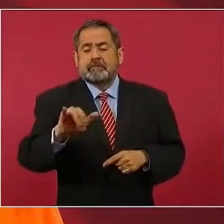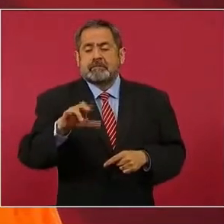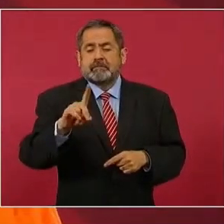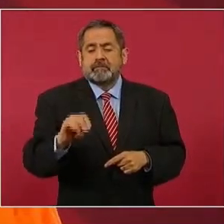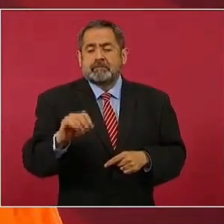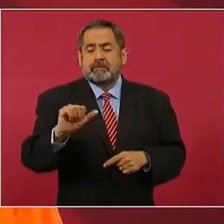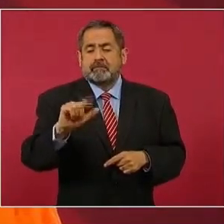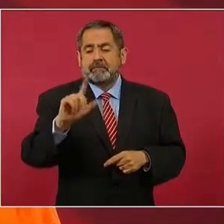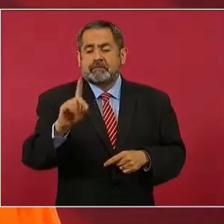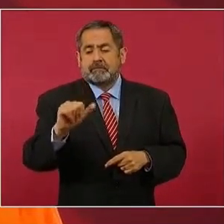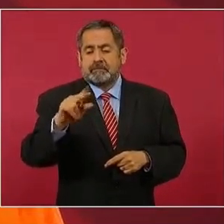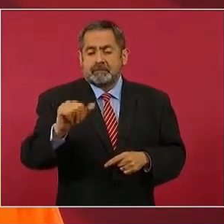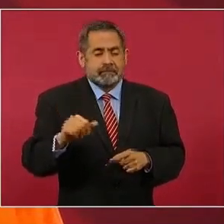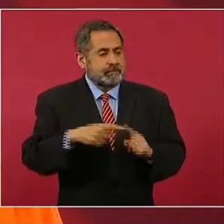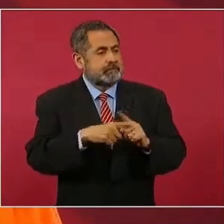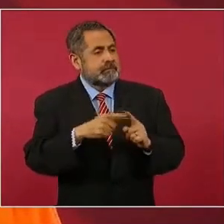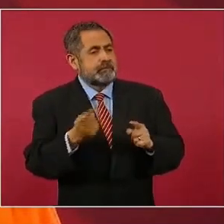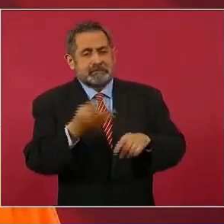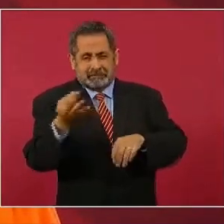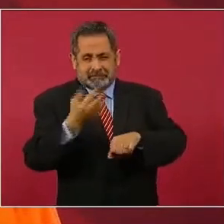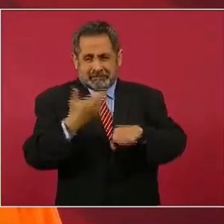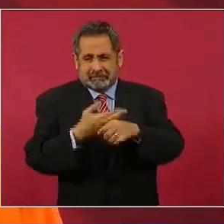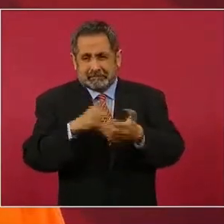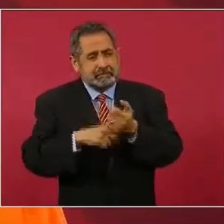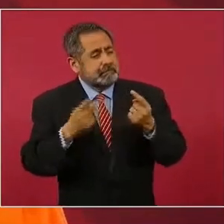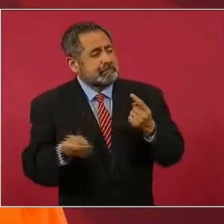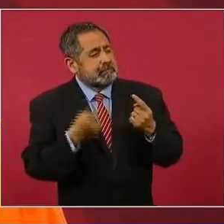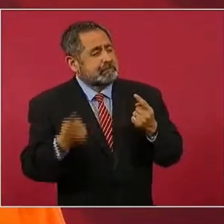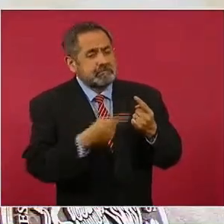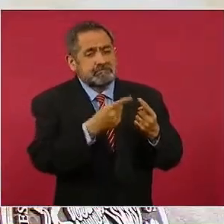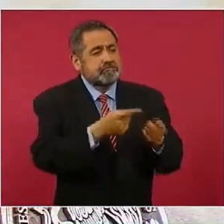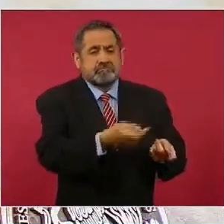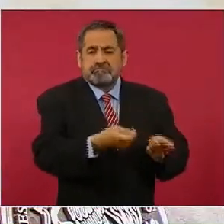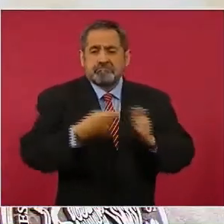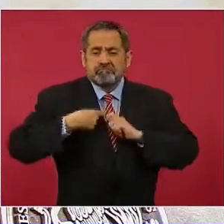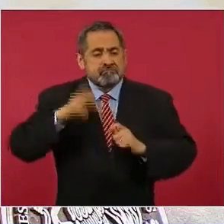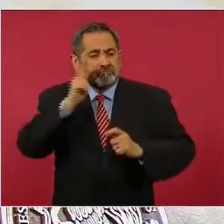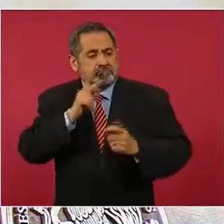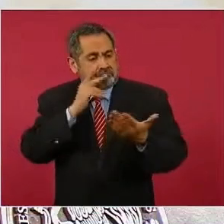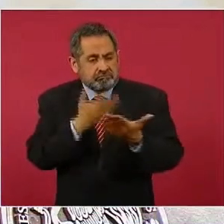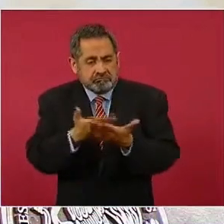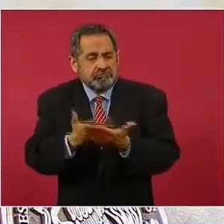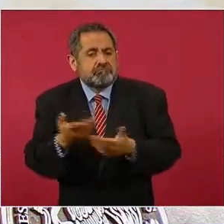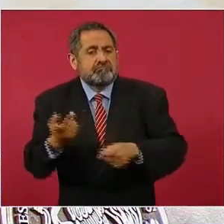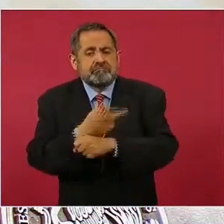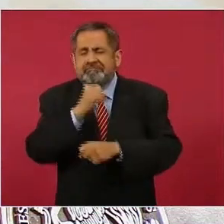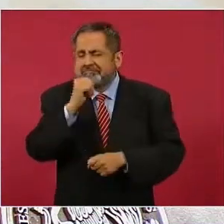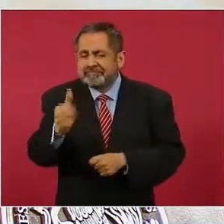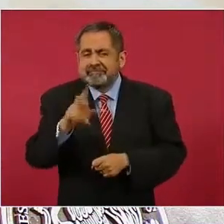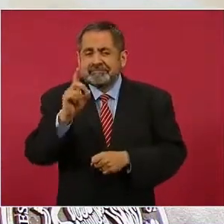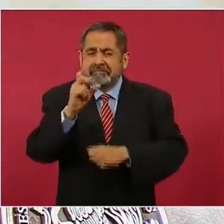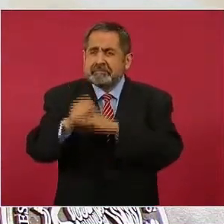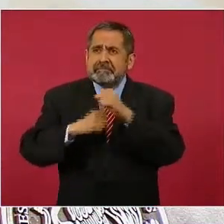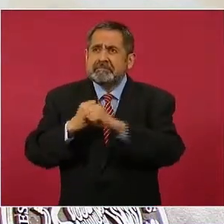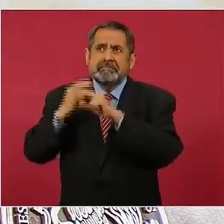Prieto, el eterno tesorero que no nos ha dado cuenta de 30 años de las cotas